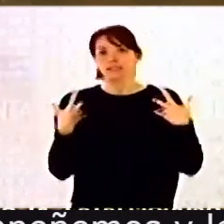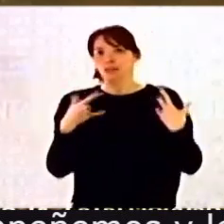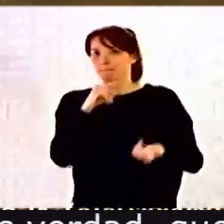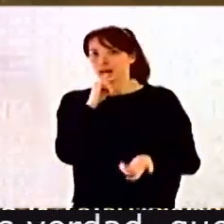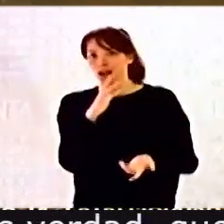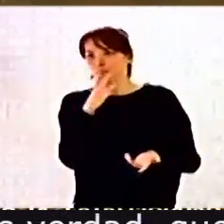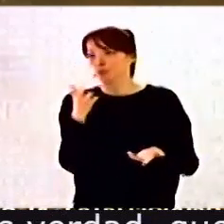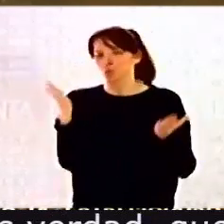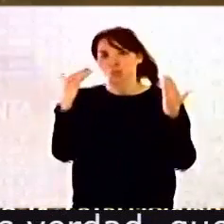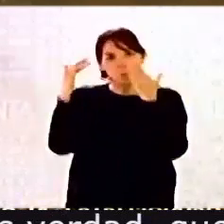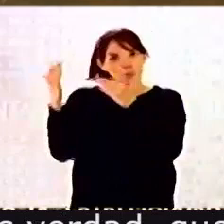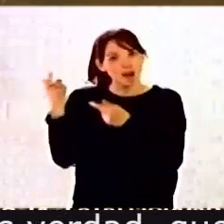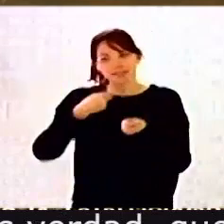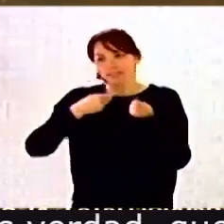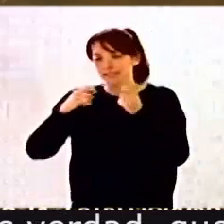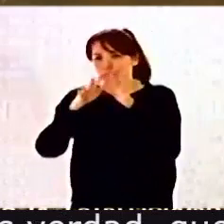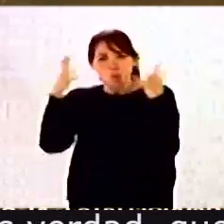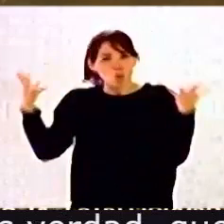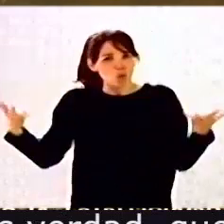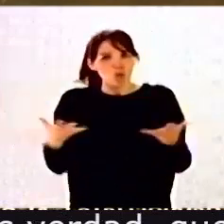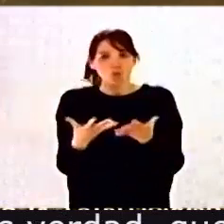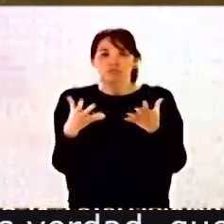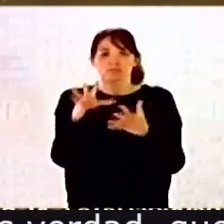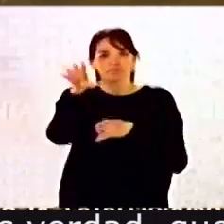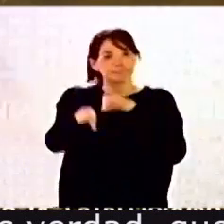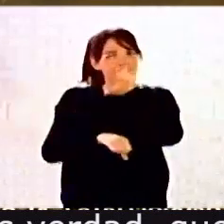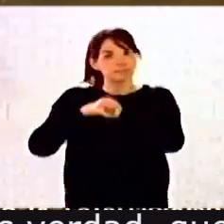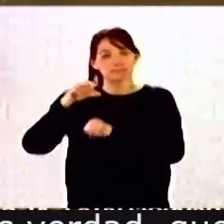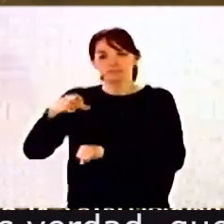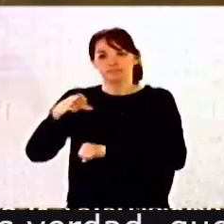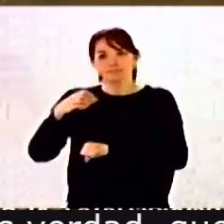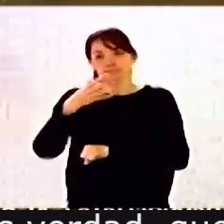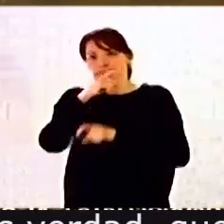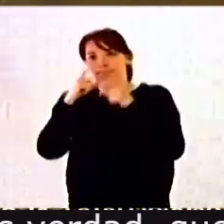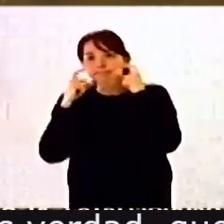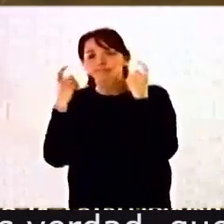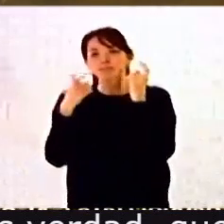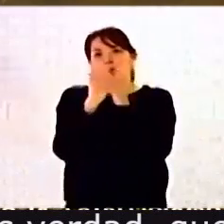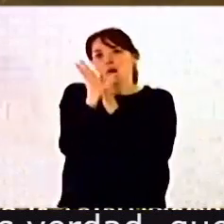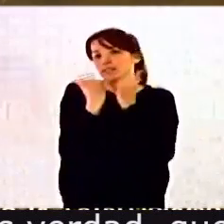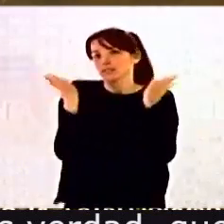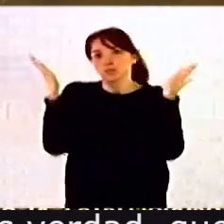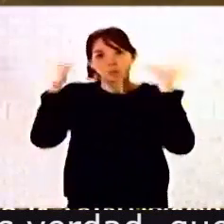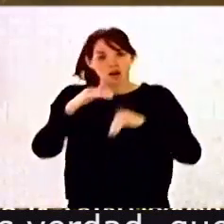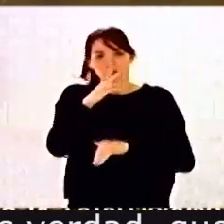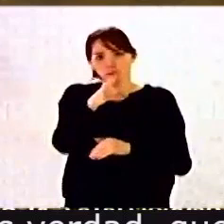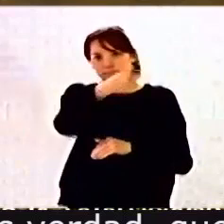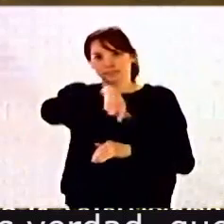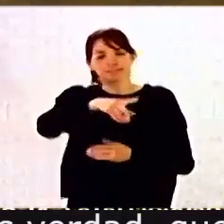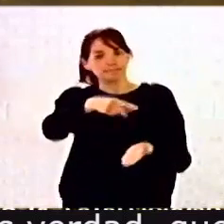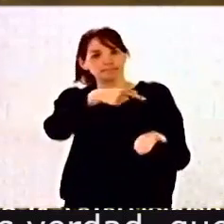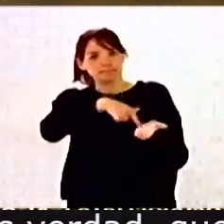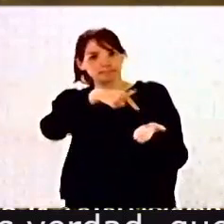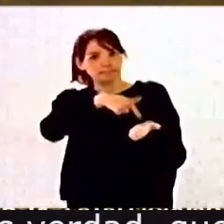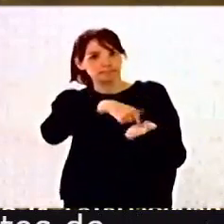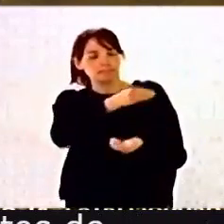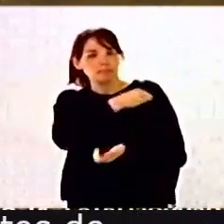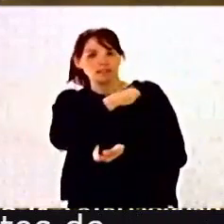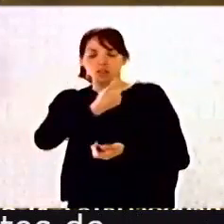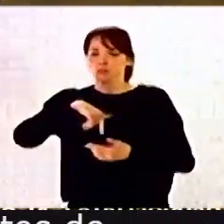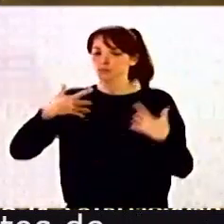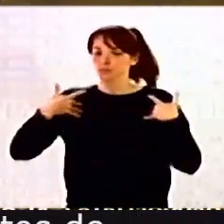en el mercado mundial esos elementos de protección que pedían, que reclamaban, pero hoy